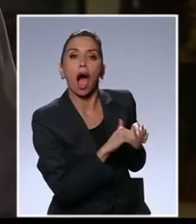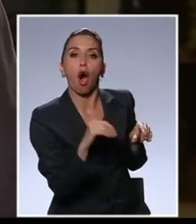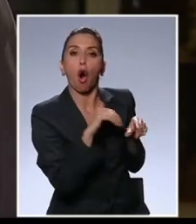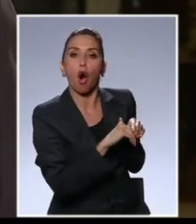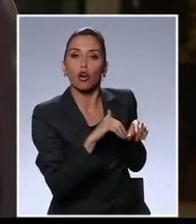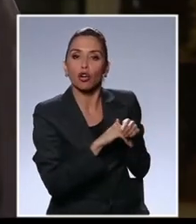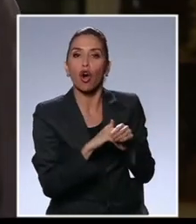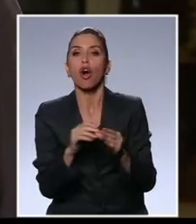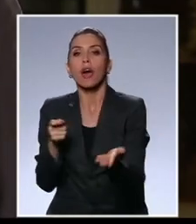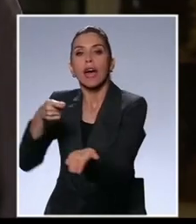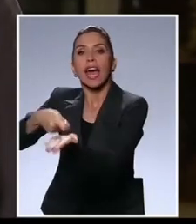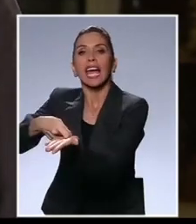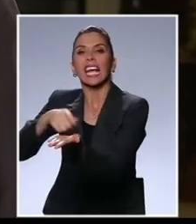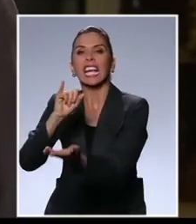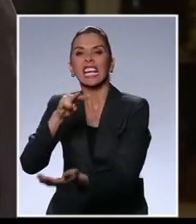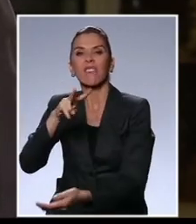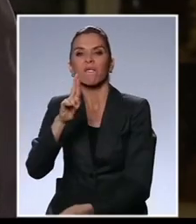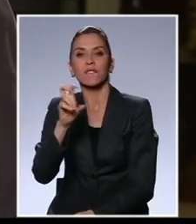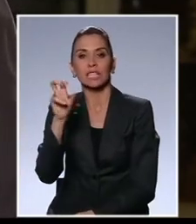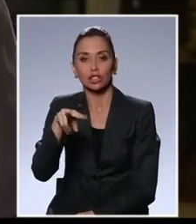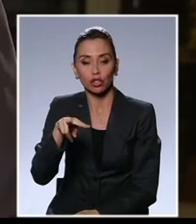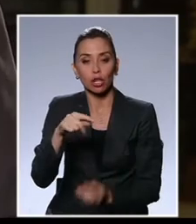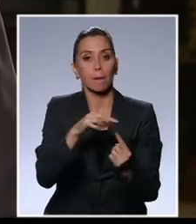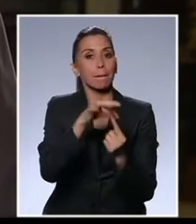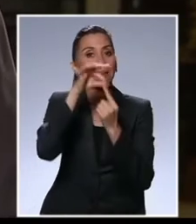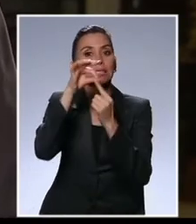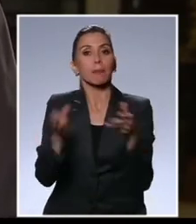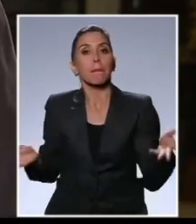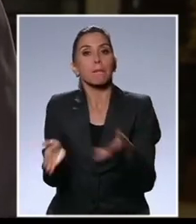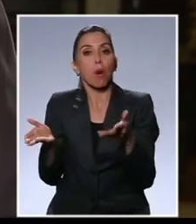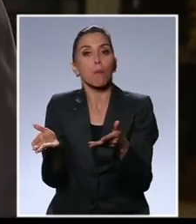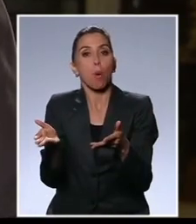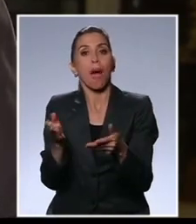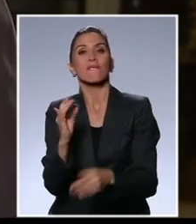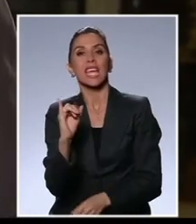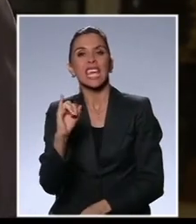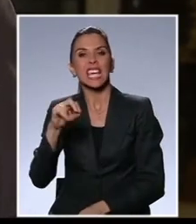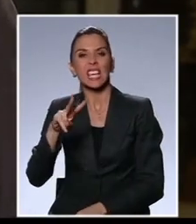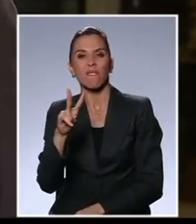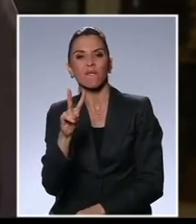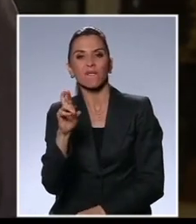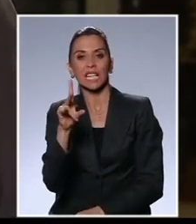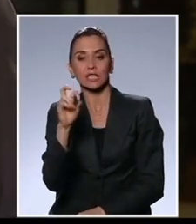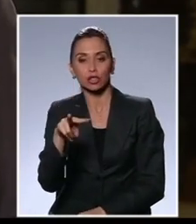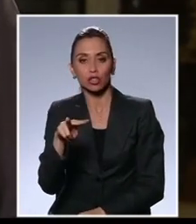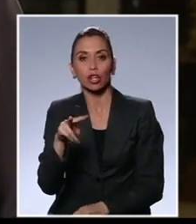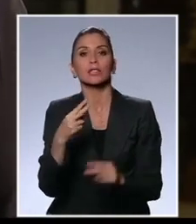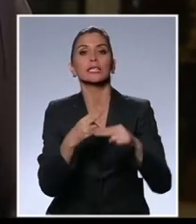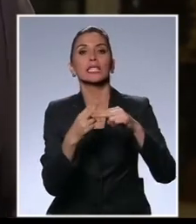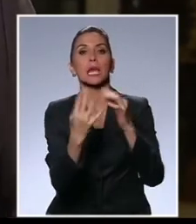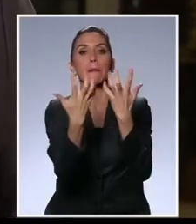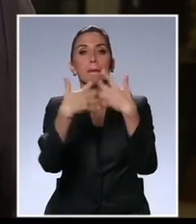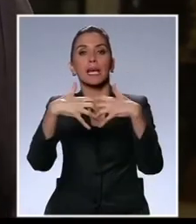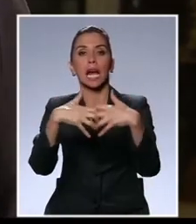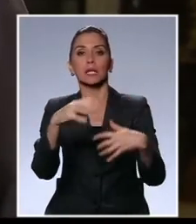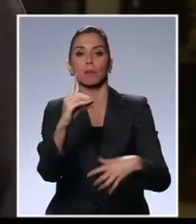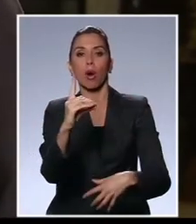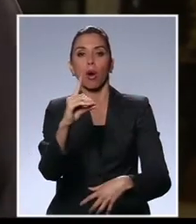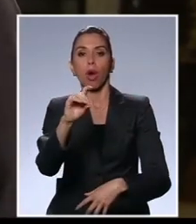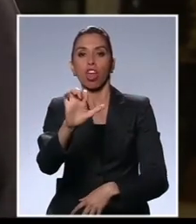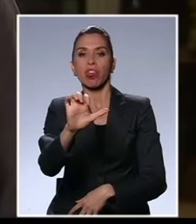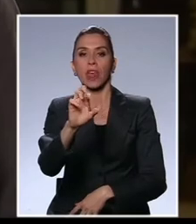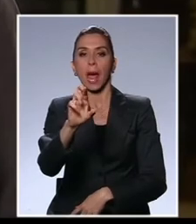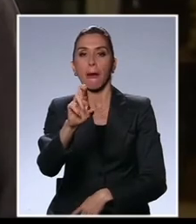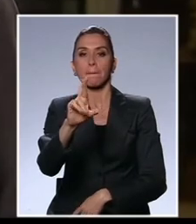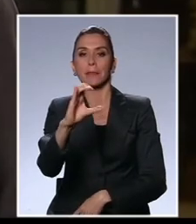la principal medida en esta reforma que promueve la inversión corresponde a los mecanismos de depreciación así